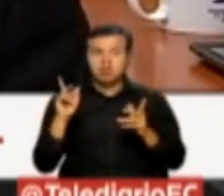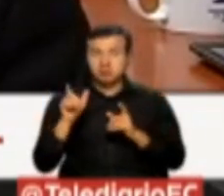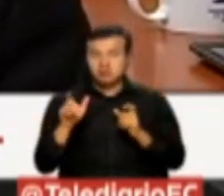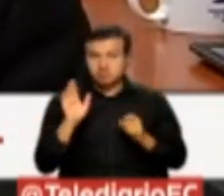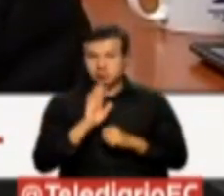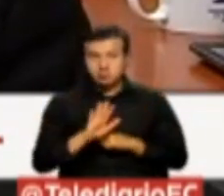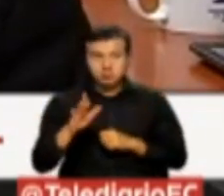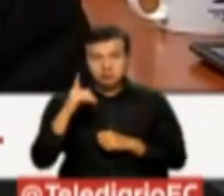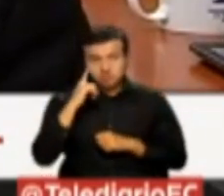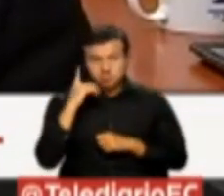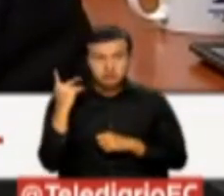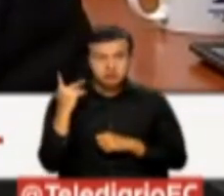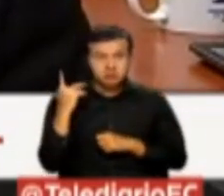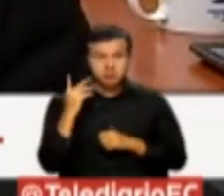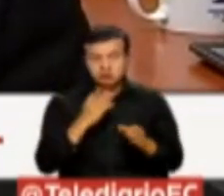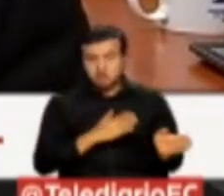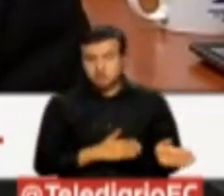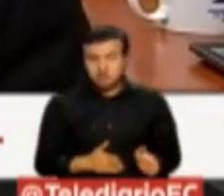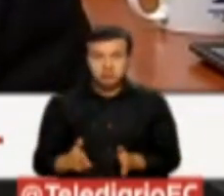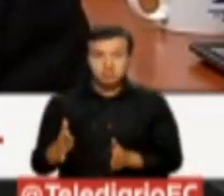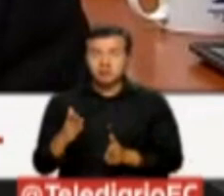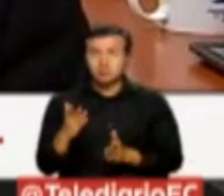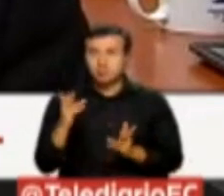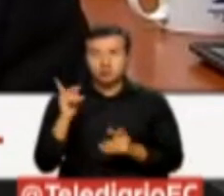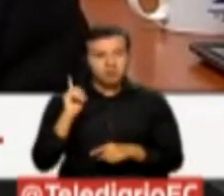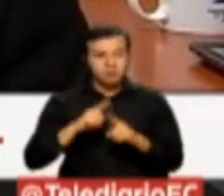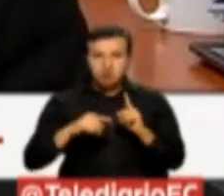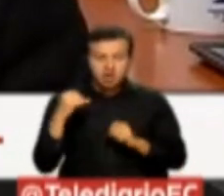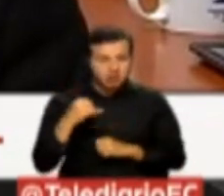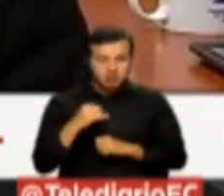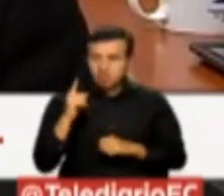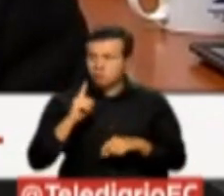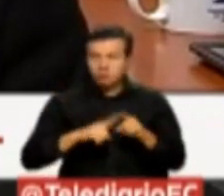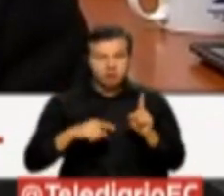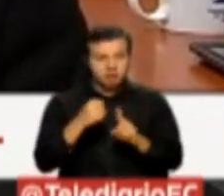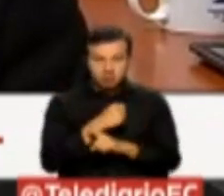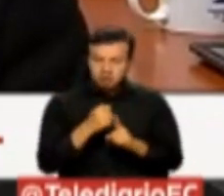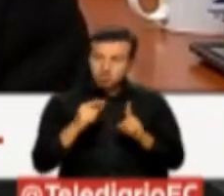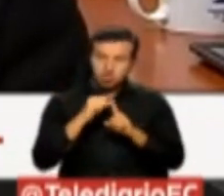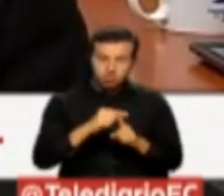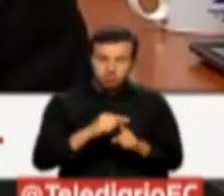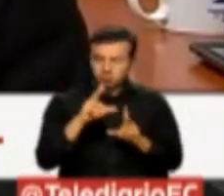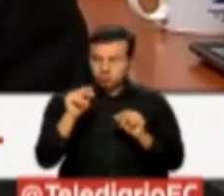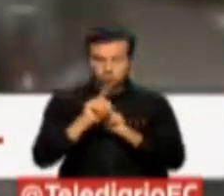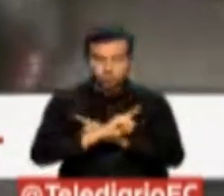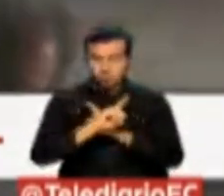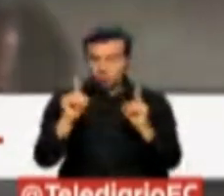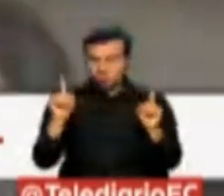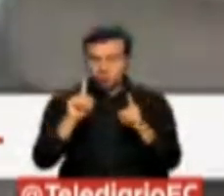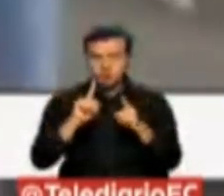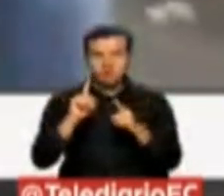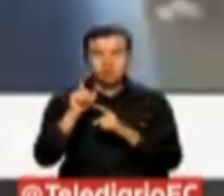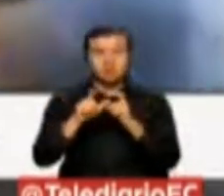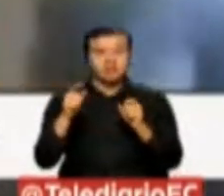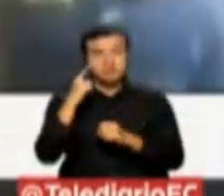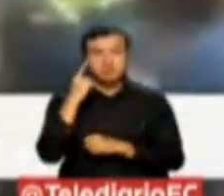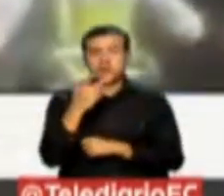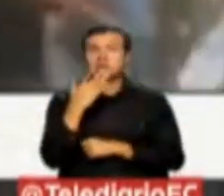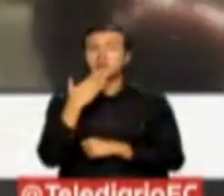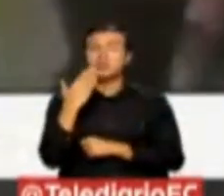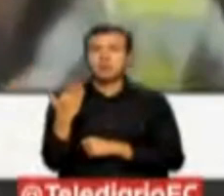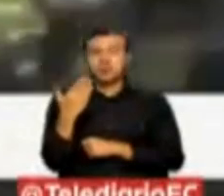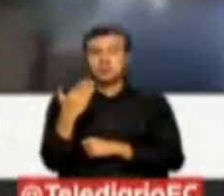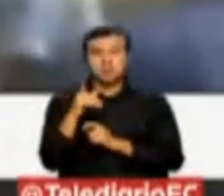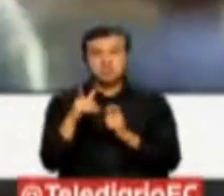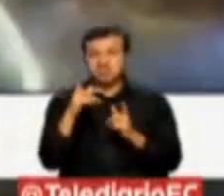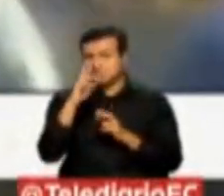psicológicamente, moralmente, ni sexualmente. No puede ser agredida su integridad personal y su dignidad. Los casos muestran cómo la falta